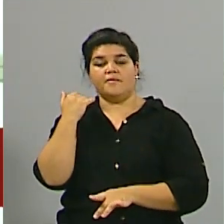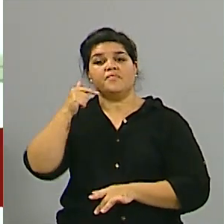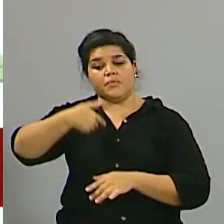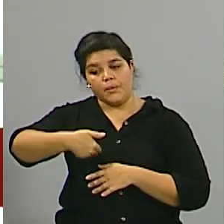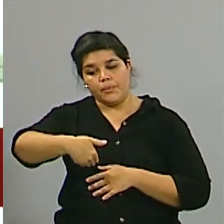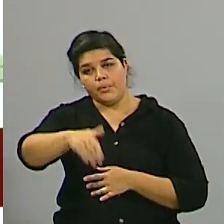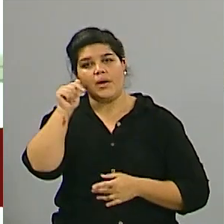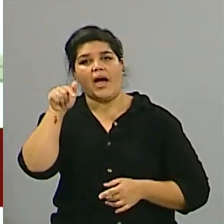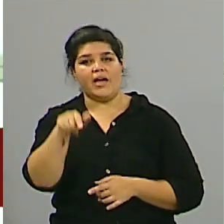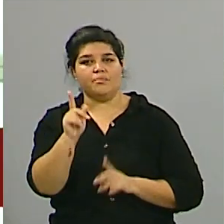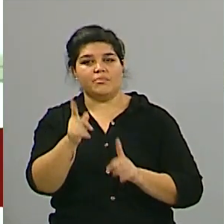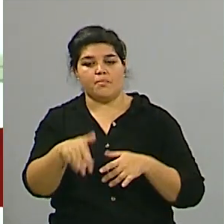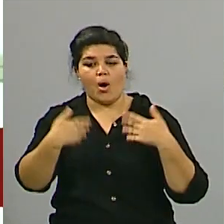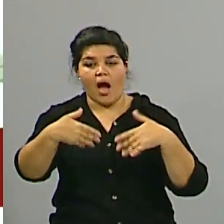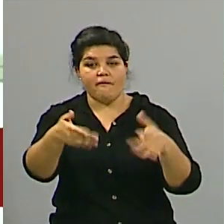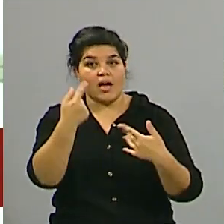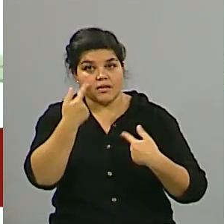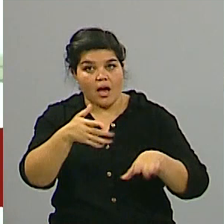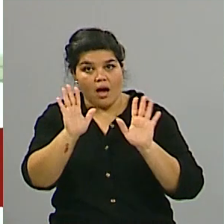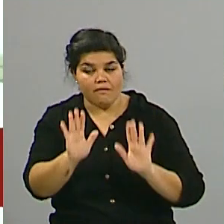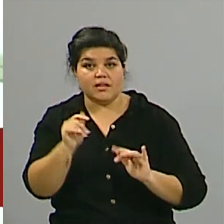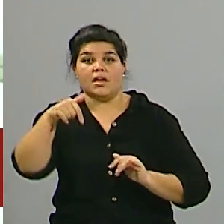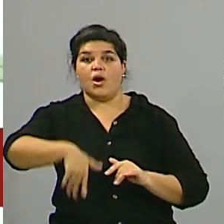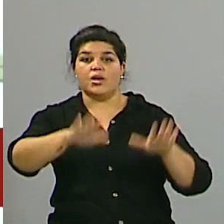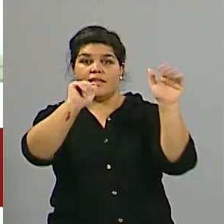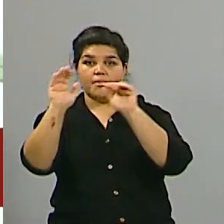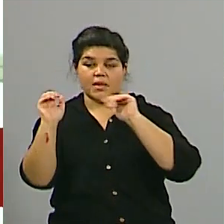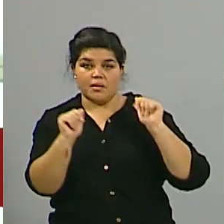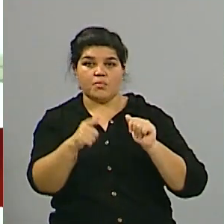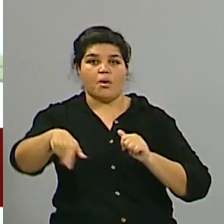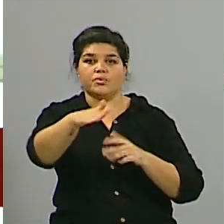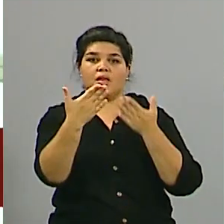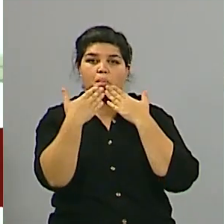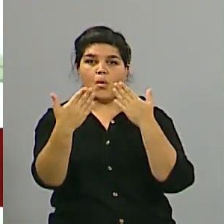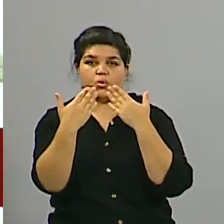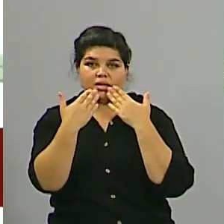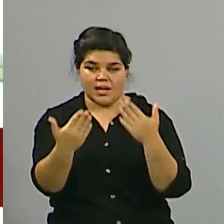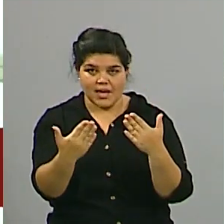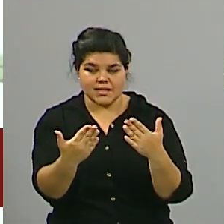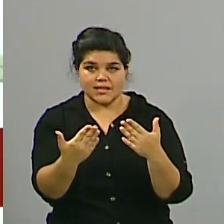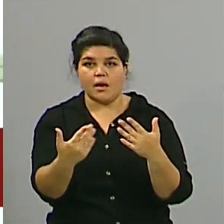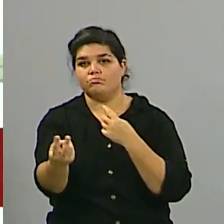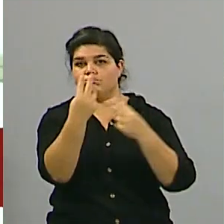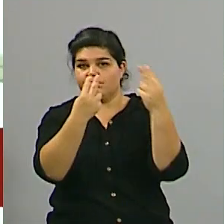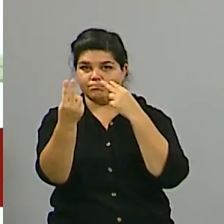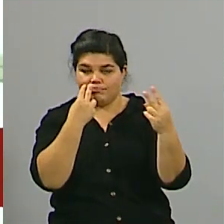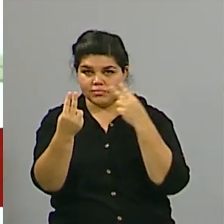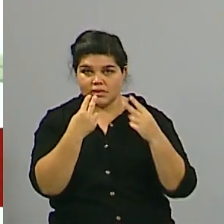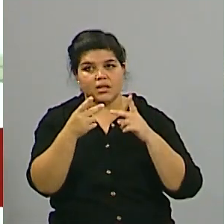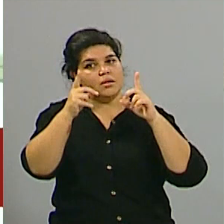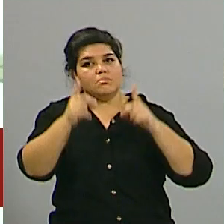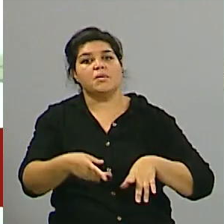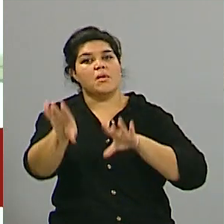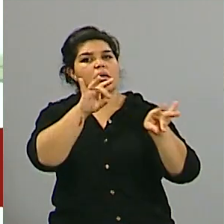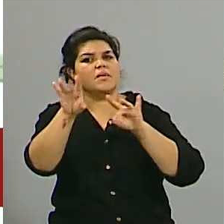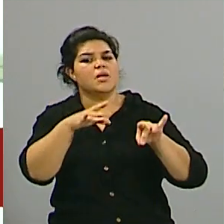cómo avanza en los próximos meses. Nosotros nos estamos despidiendo, les agradecemos a ustedes que hayan estado ahí del otro lado y la invitación